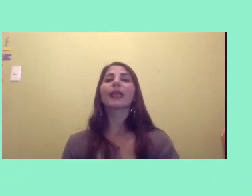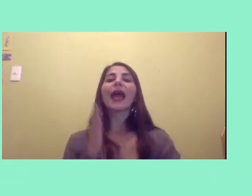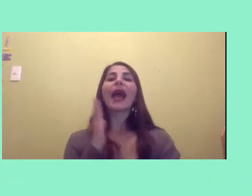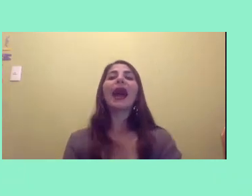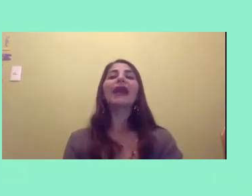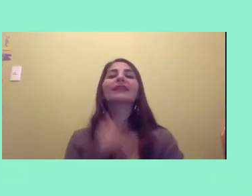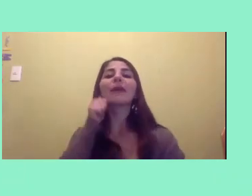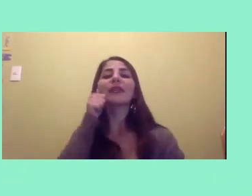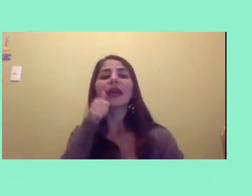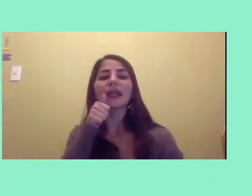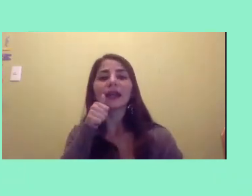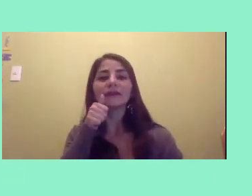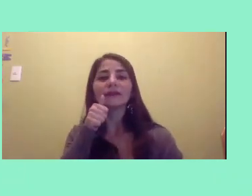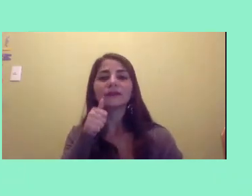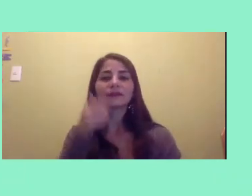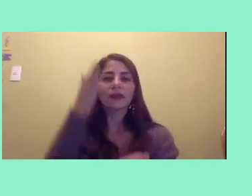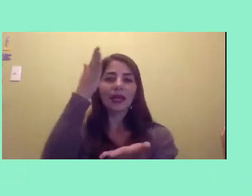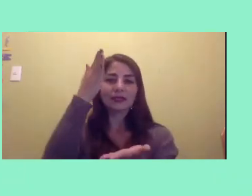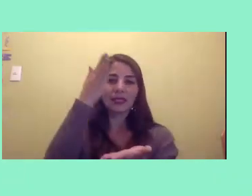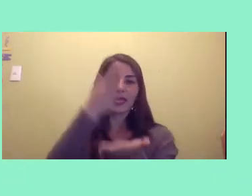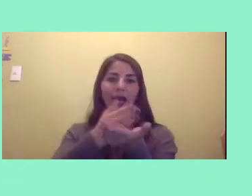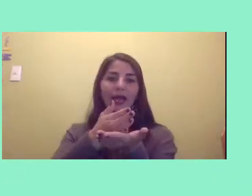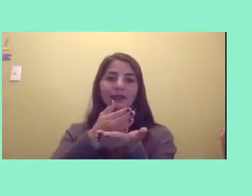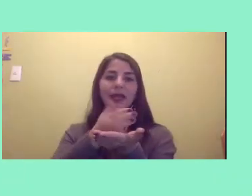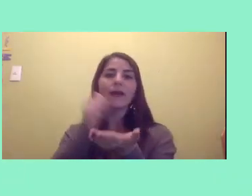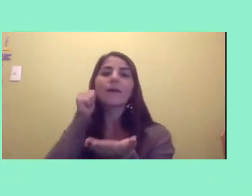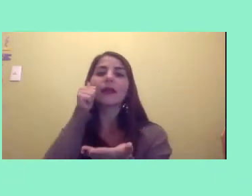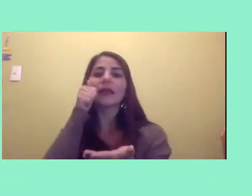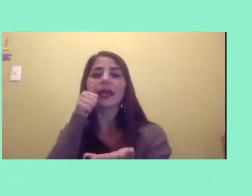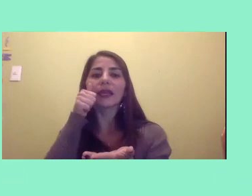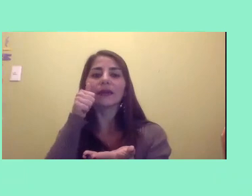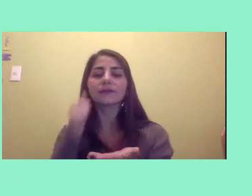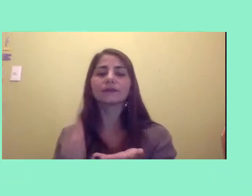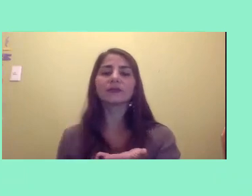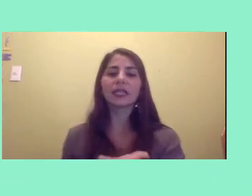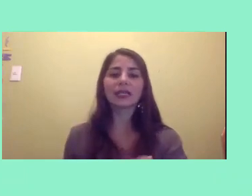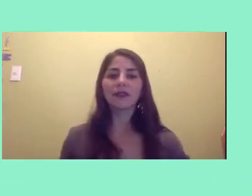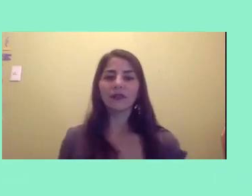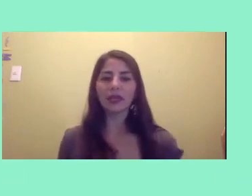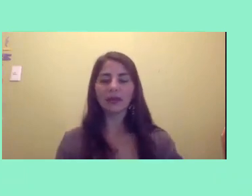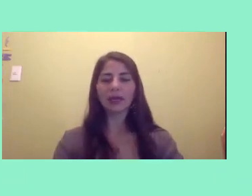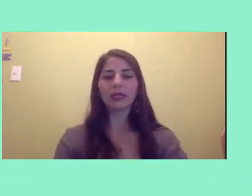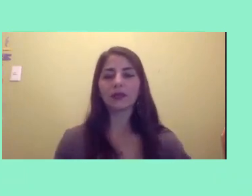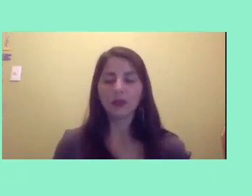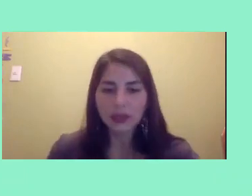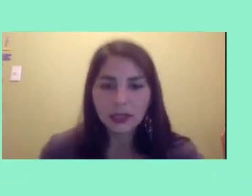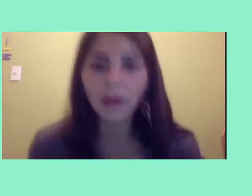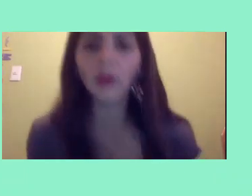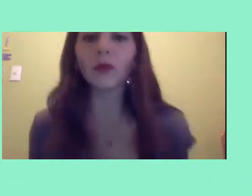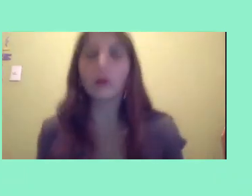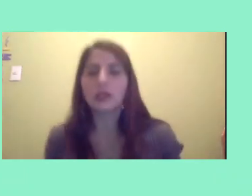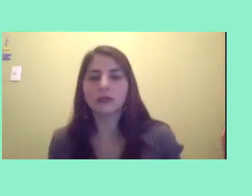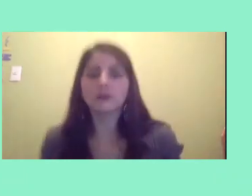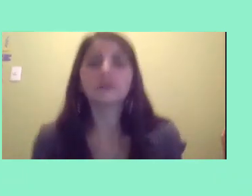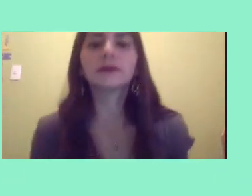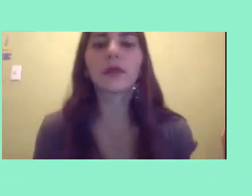¿Ya? Hasta mañana, así, hasta mañana. ¿Se alcanza a ver bien la imagen o nos